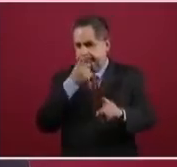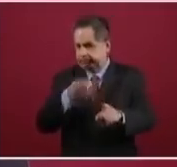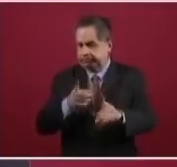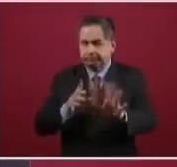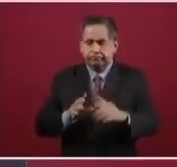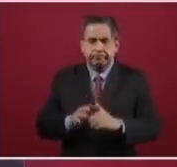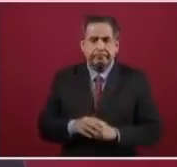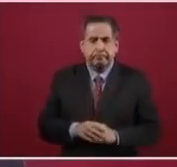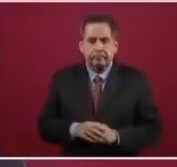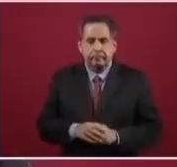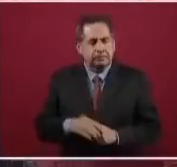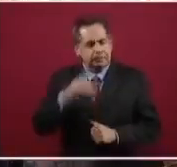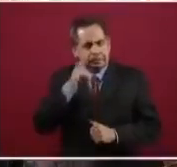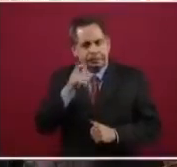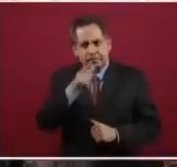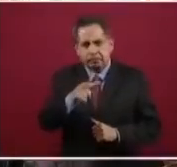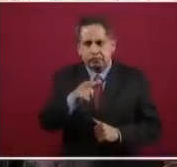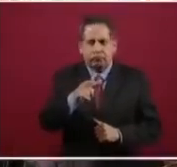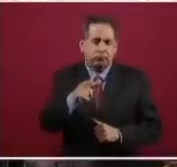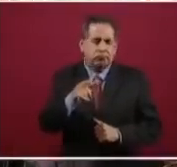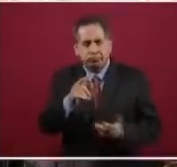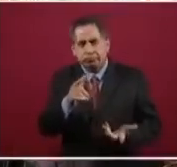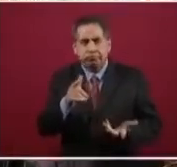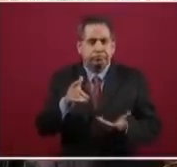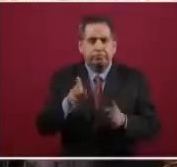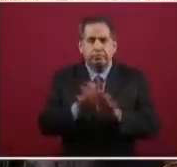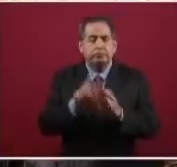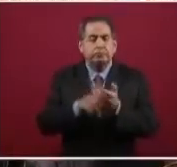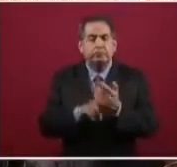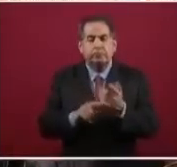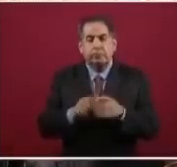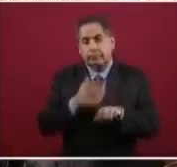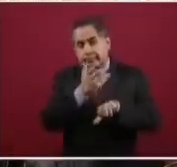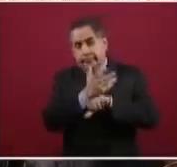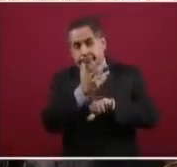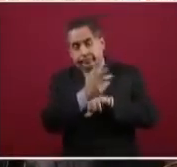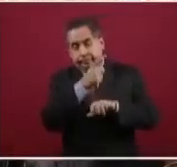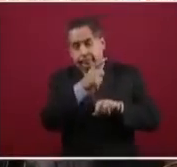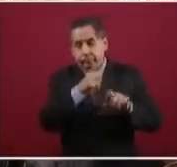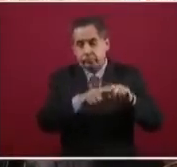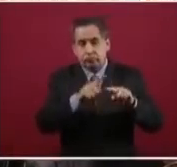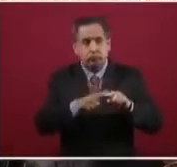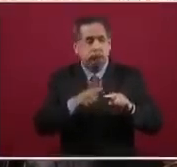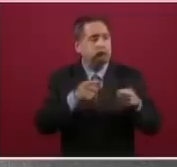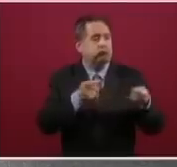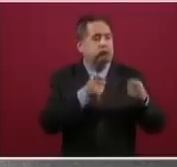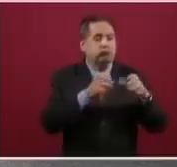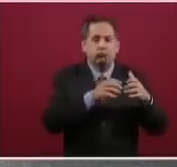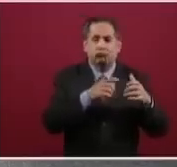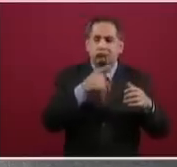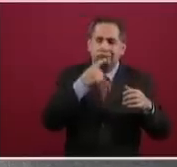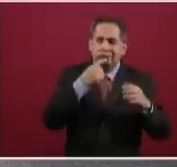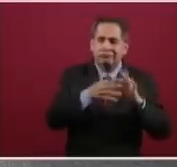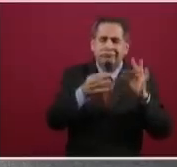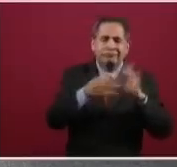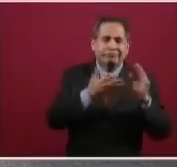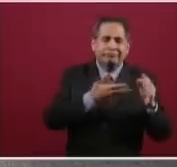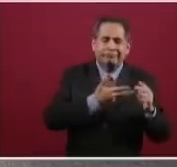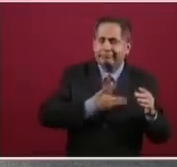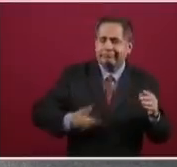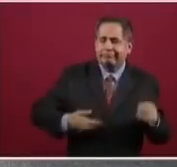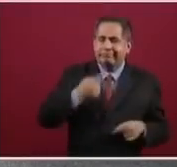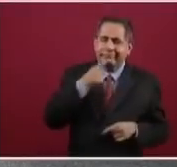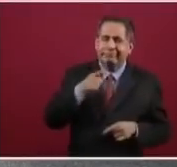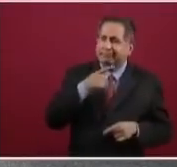es curiosamente aún cuando cuando cuando eeuu a través de su ejecutivo se ha venido quejando del